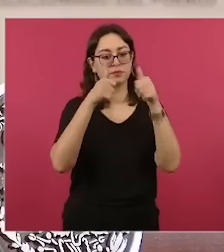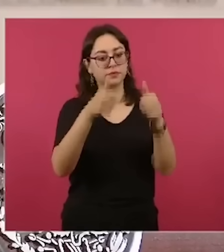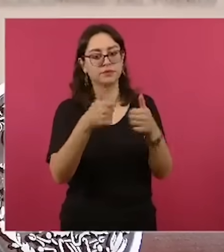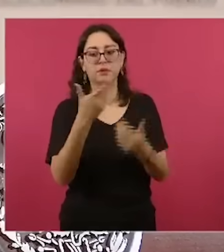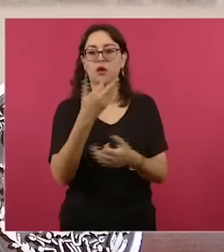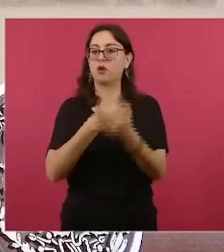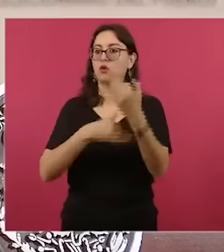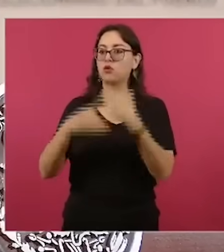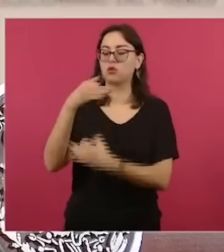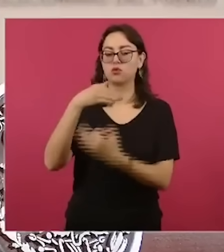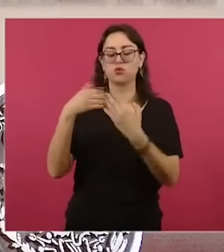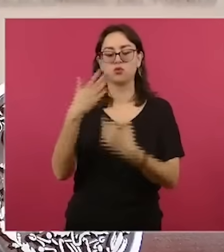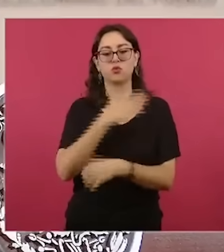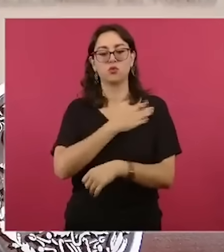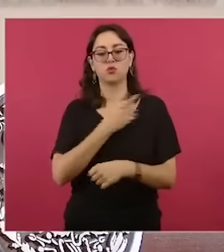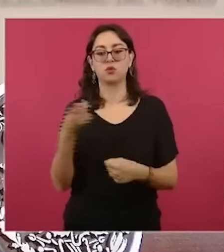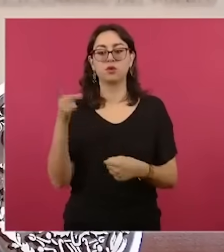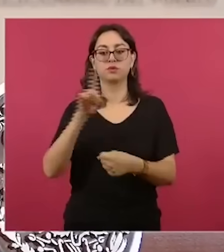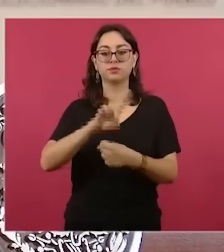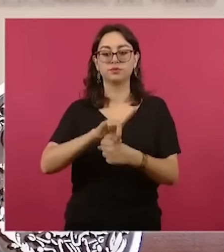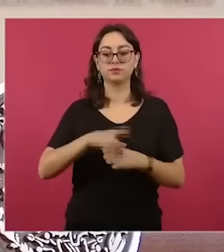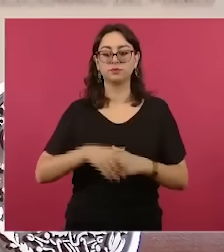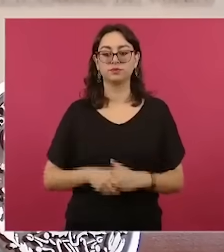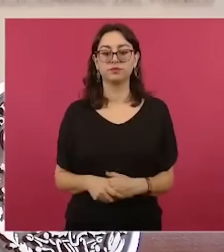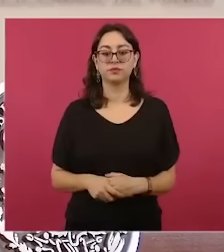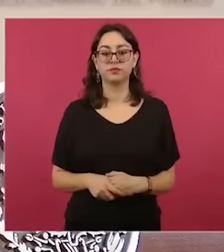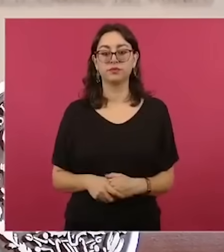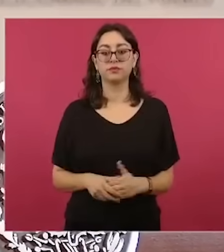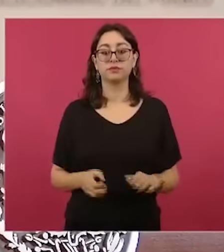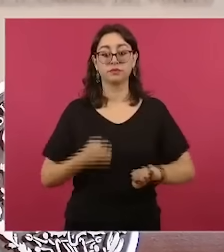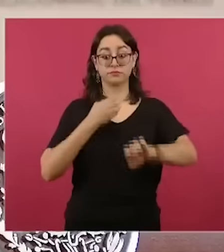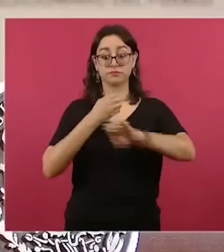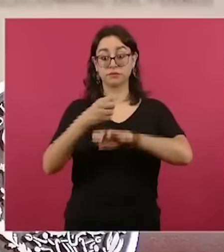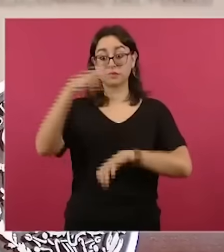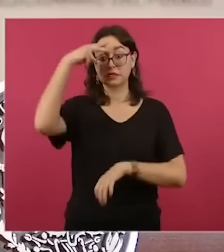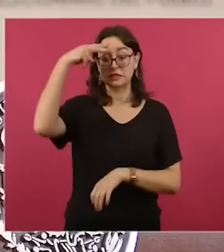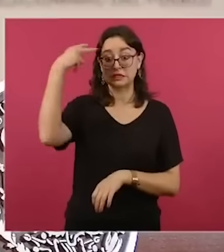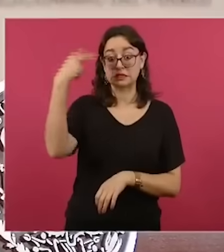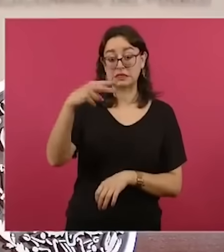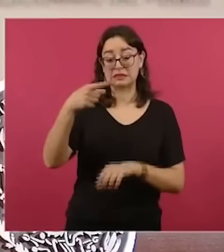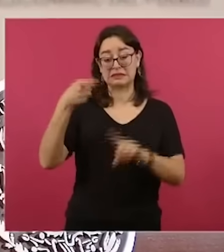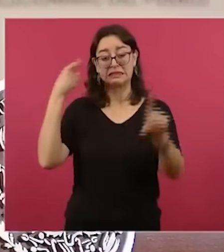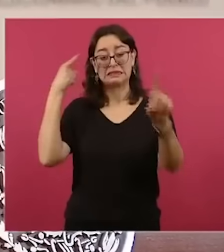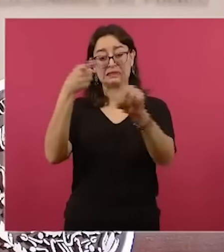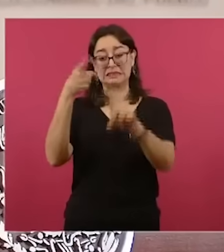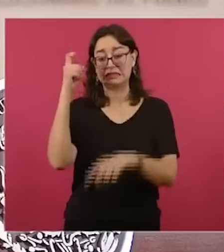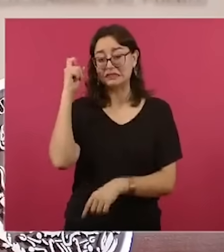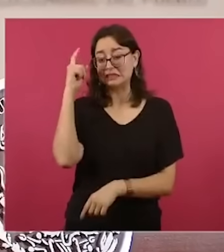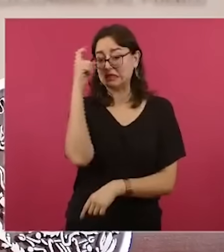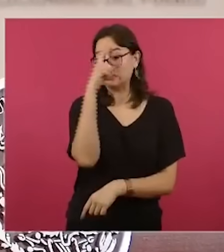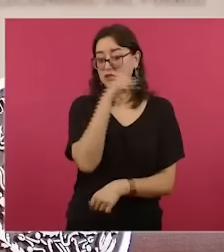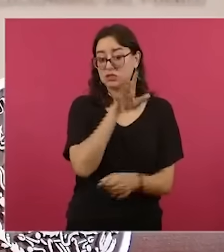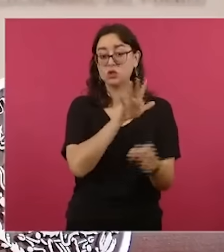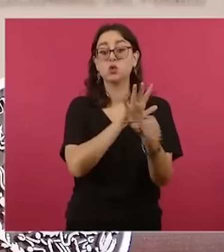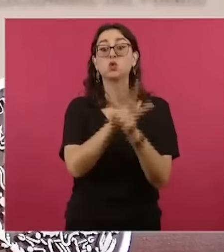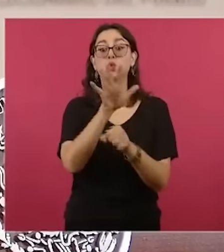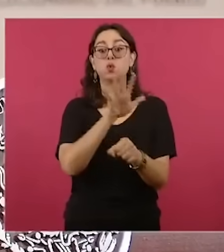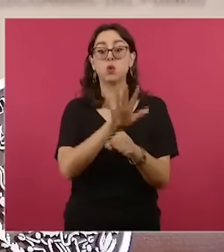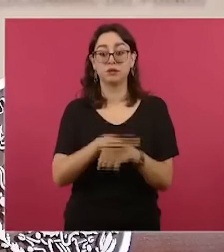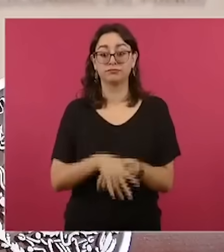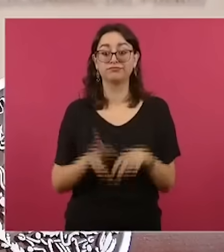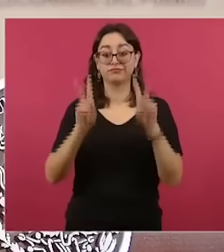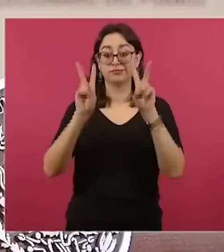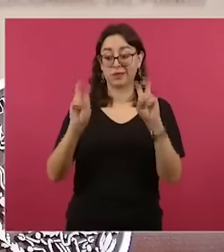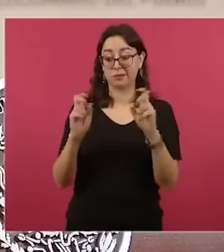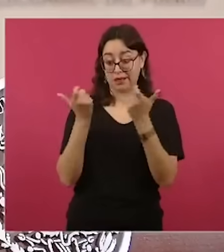Efectivamente, uno de los principales retos que tenemos dentro del Estado de México es detonar el desarrollo económico de nuestro querido Estado